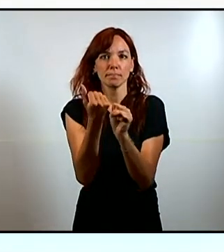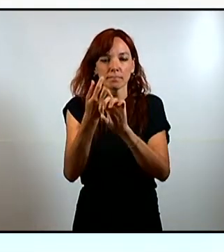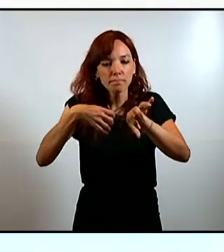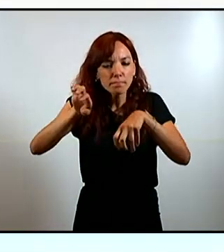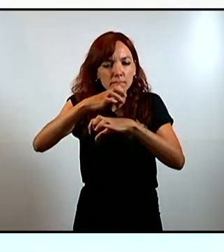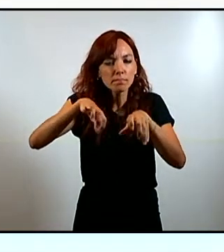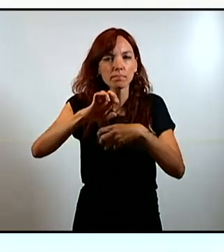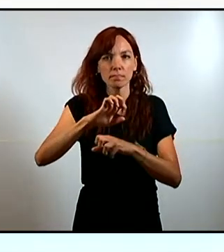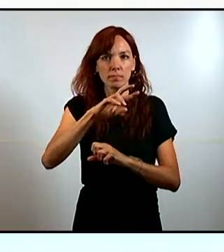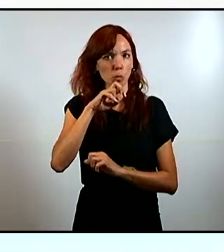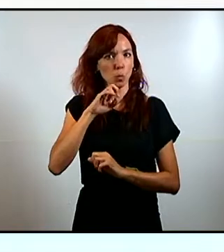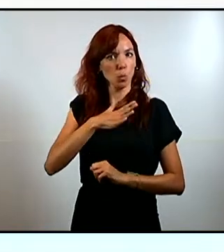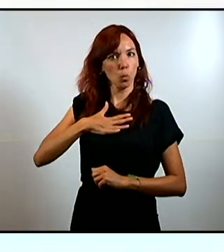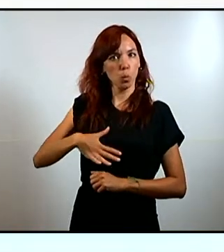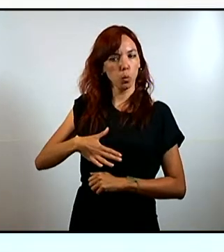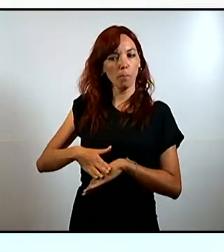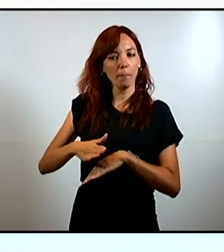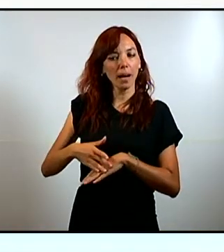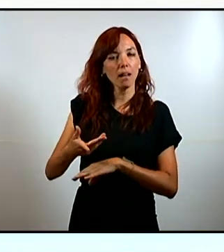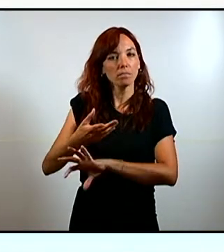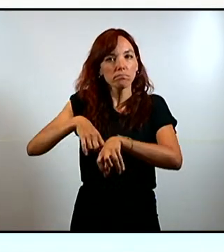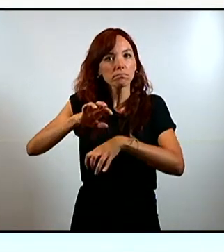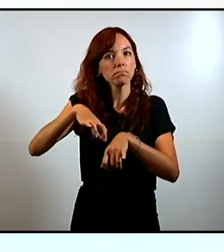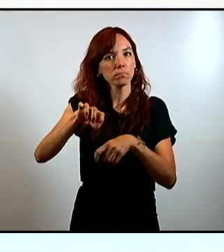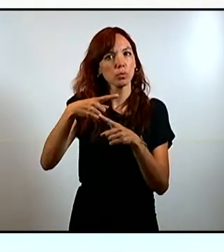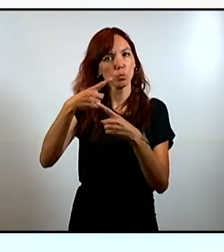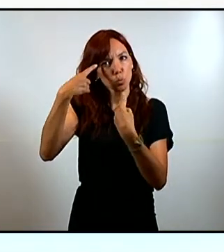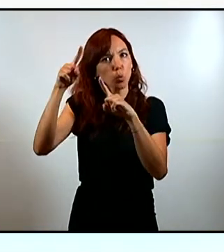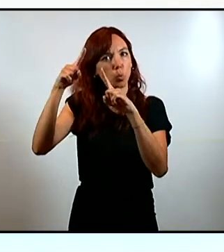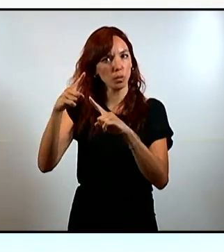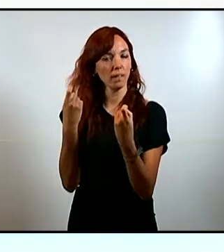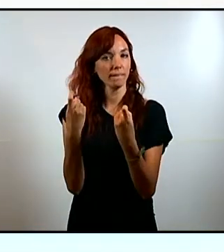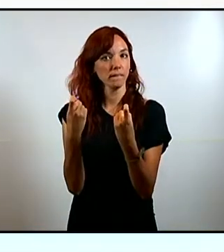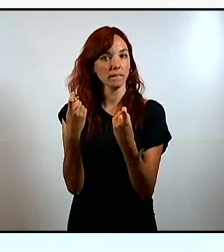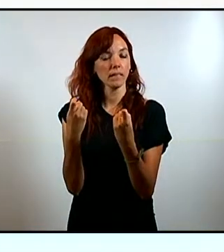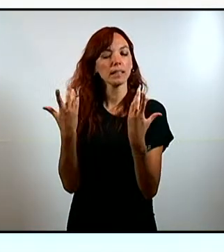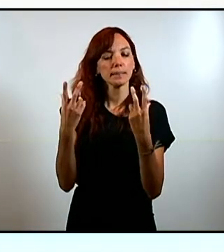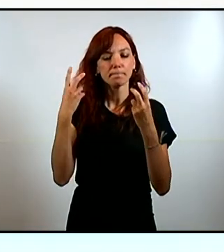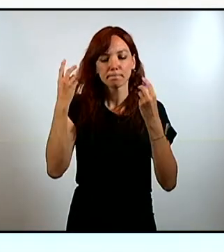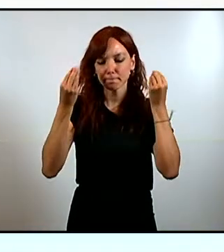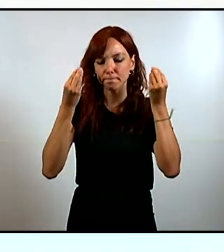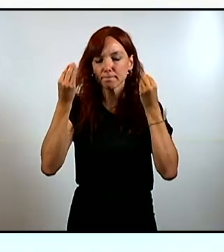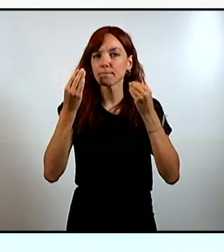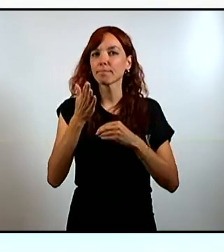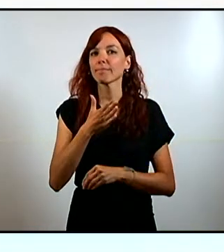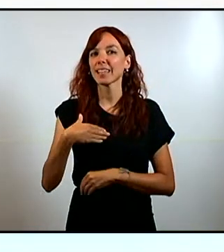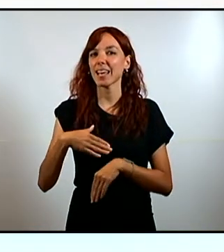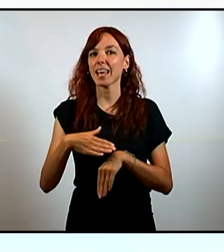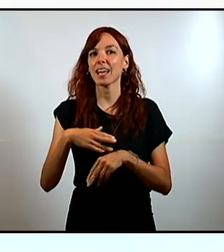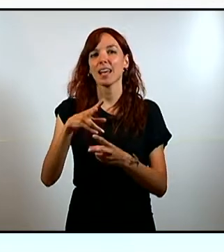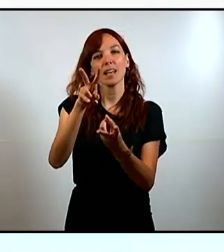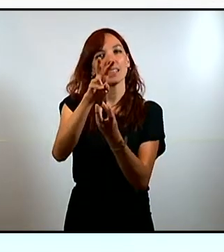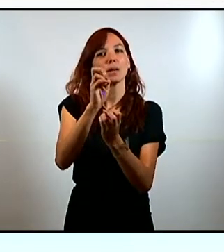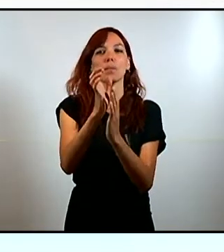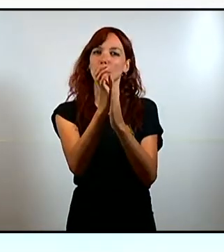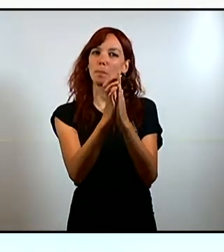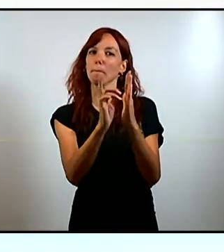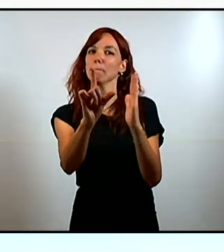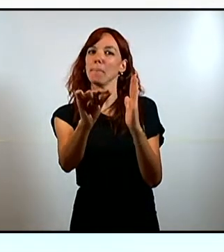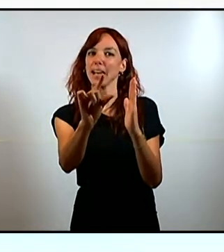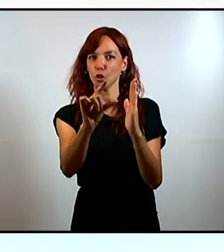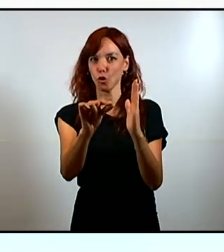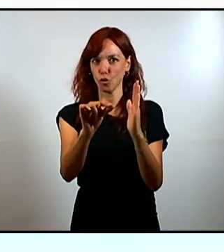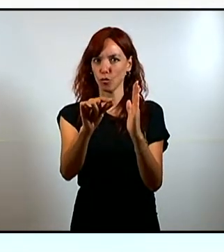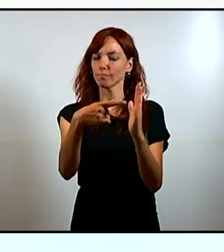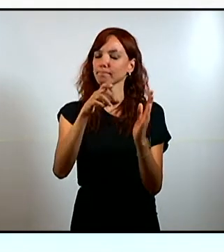necesitan garantías para que tengan mayores facilidades, y en la búsqueda de ser esa Extremadura fiscalmente atractiva. Es una de las propuestas que